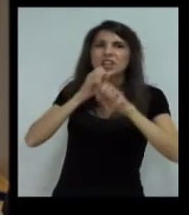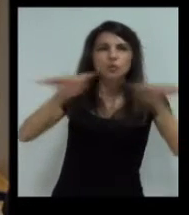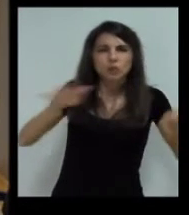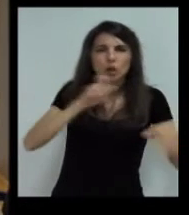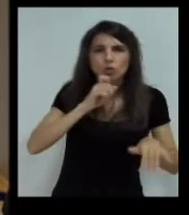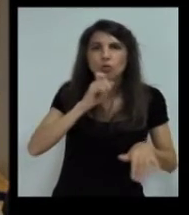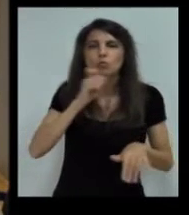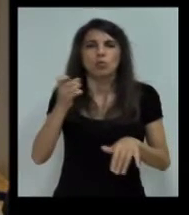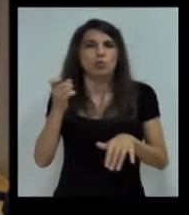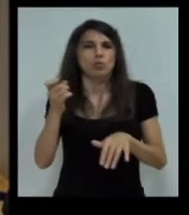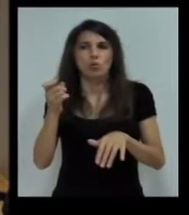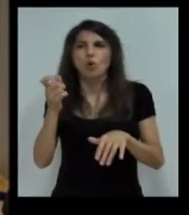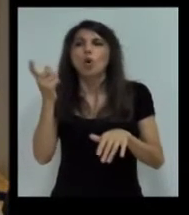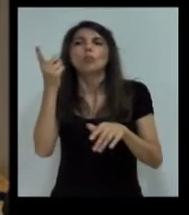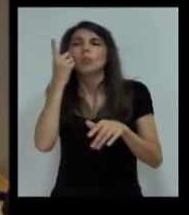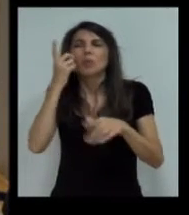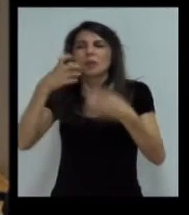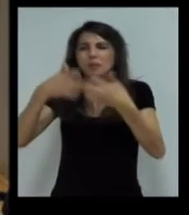acceda.